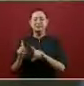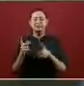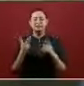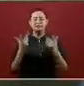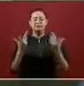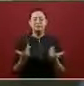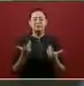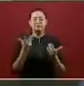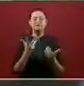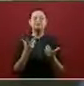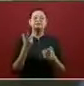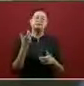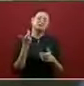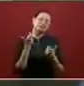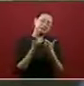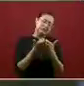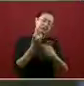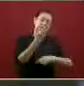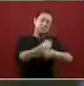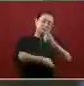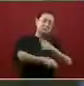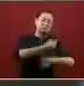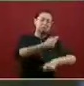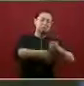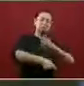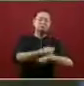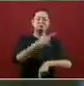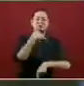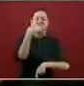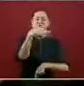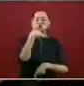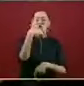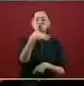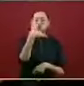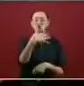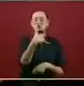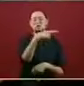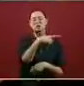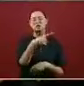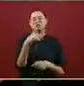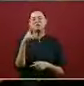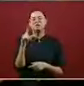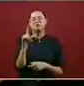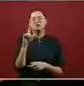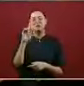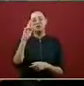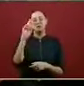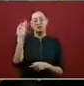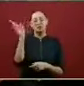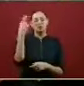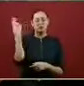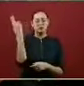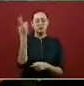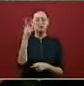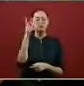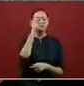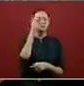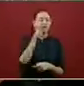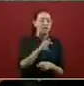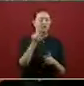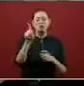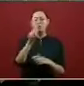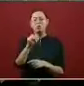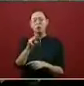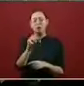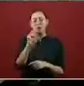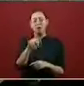en un lavadero de dinero. Un ejemplo por citar, acaba de salir una nota en relación a la Universidad de Hidalgo, en la UNAM también se